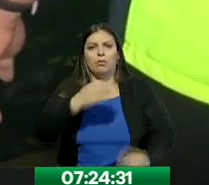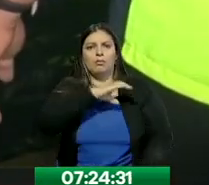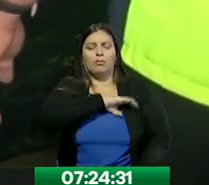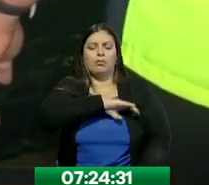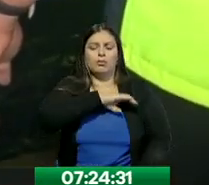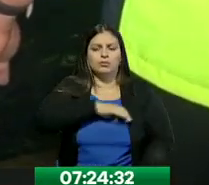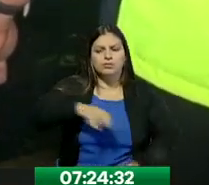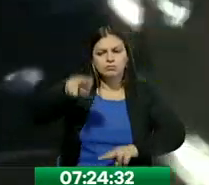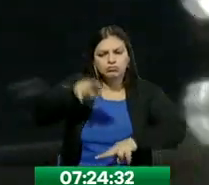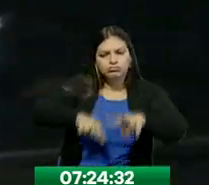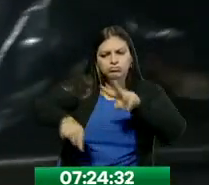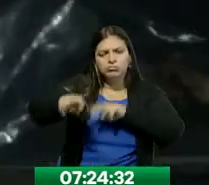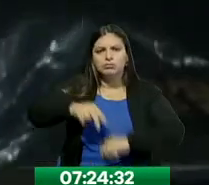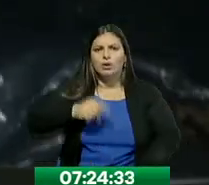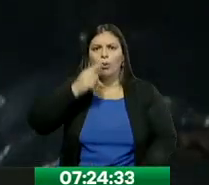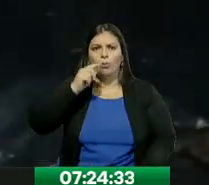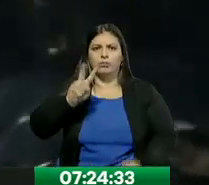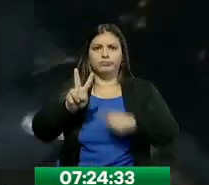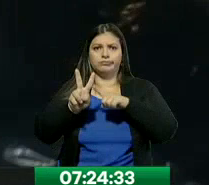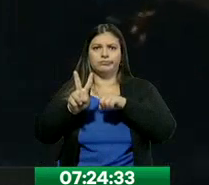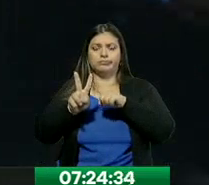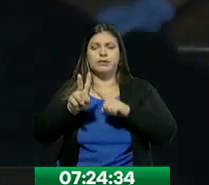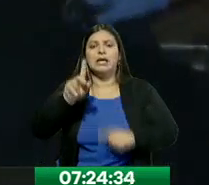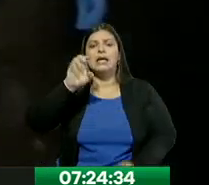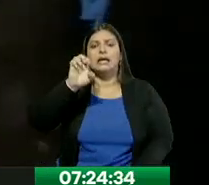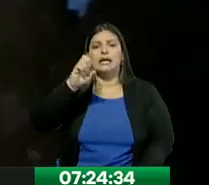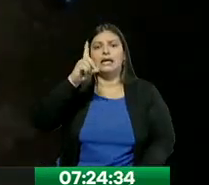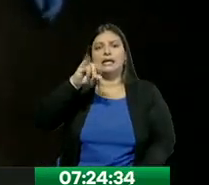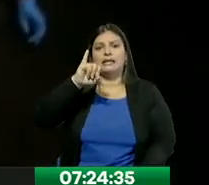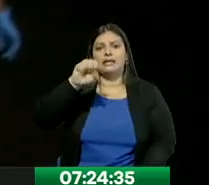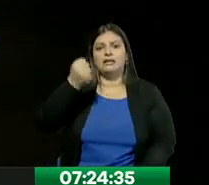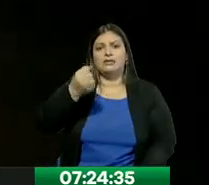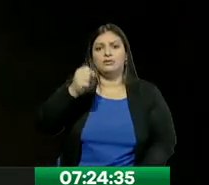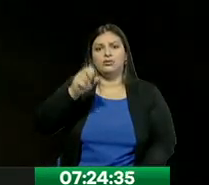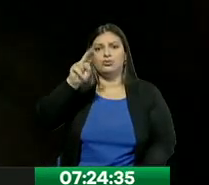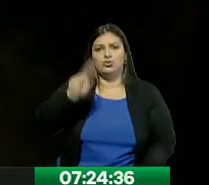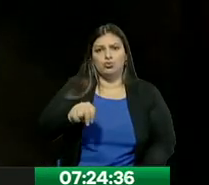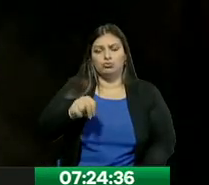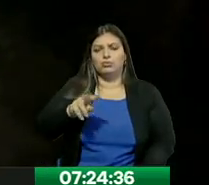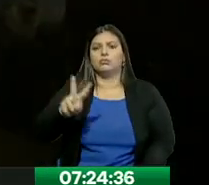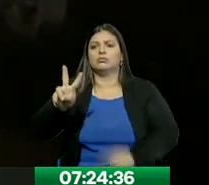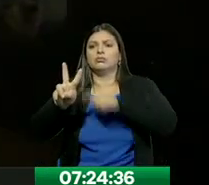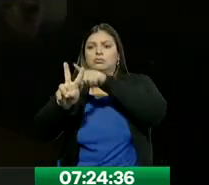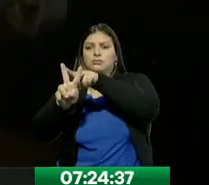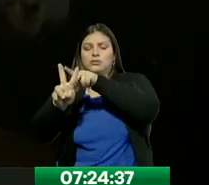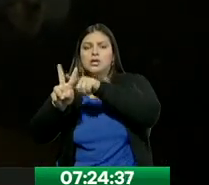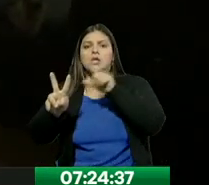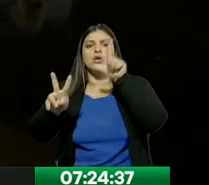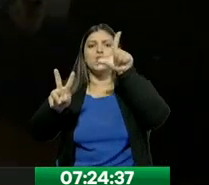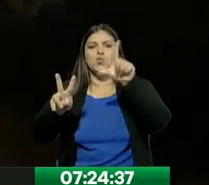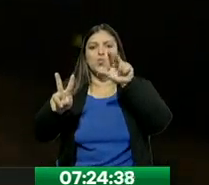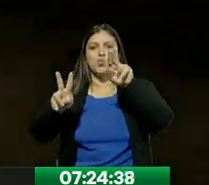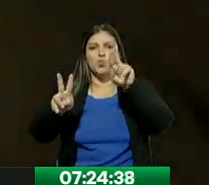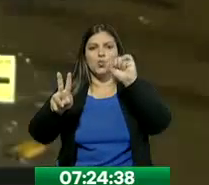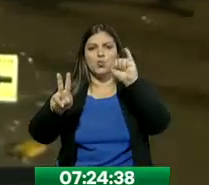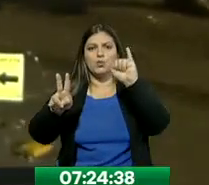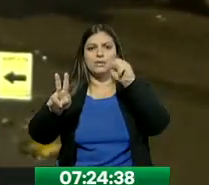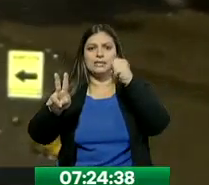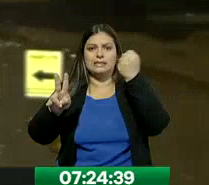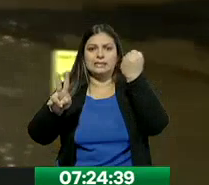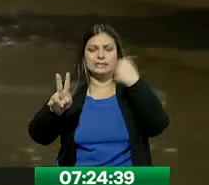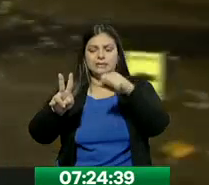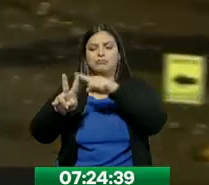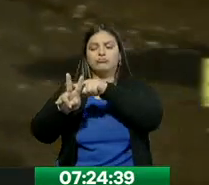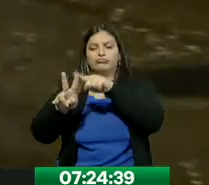y Luis Macías son los fallecidos. Sus restos fueron llevados al centro forense para la realización de la autopsia, mientras se investiga